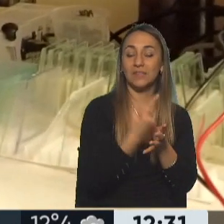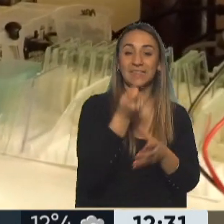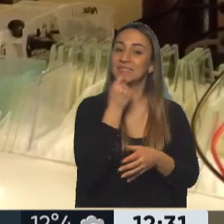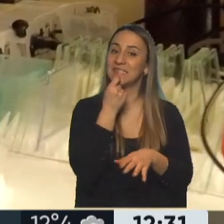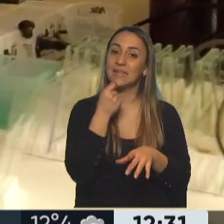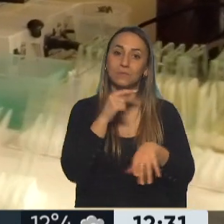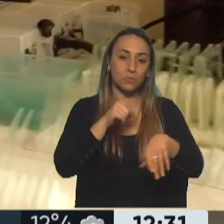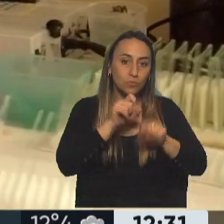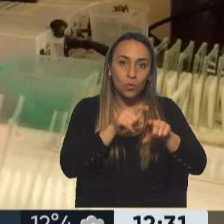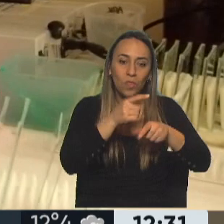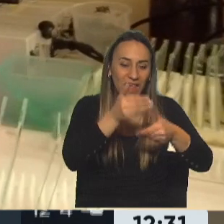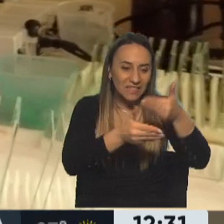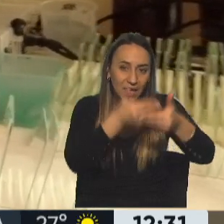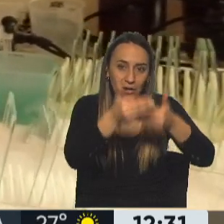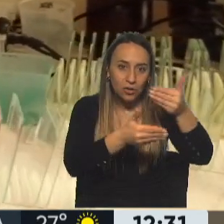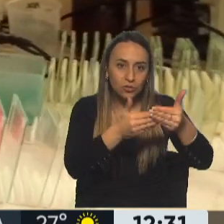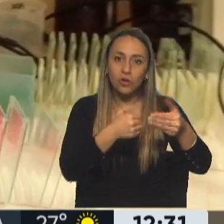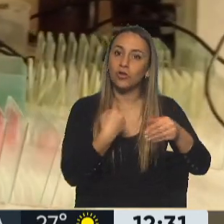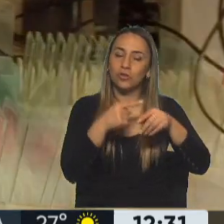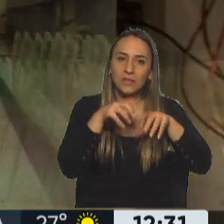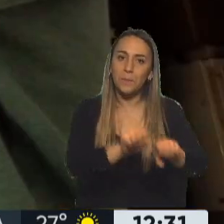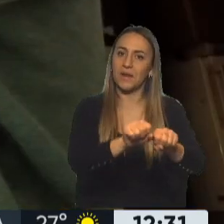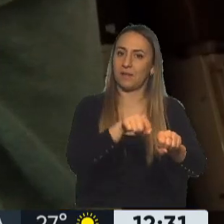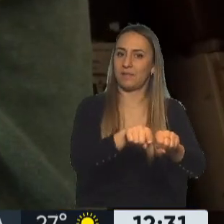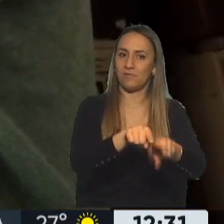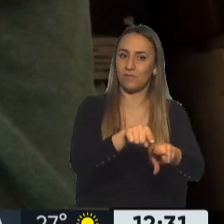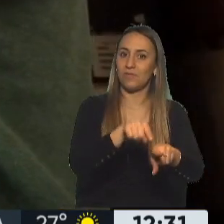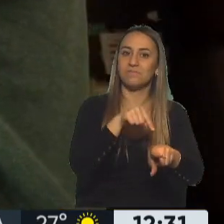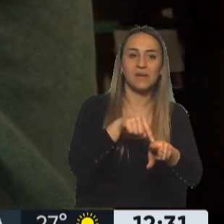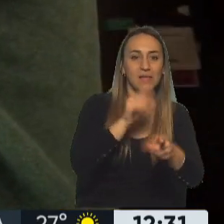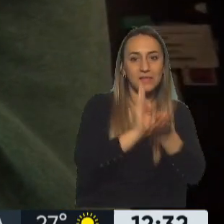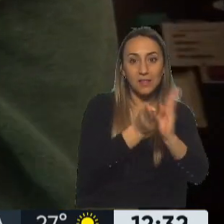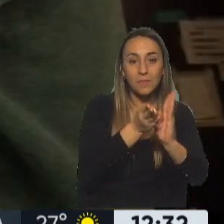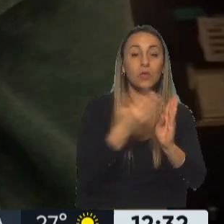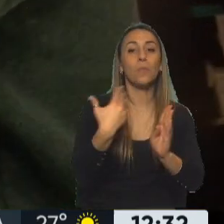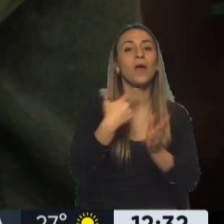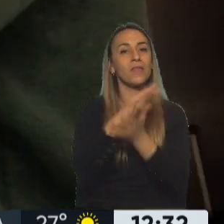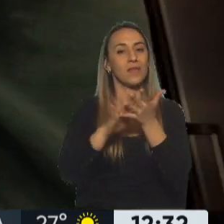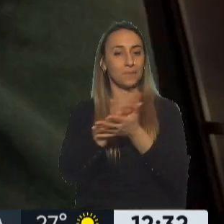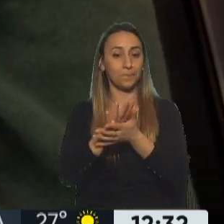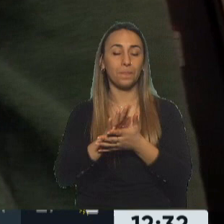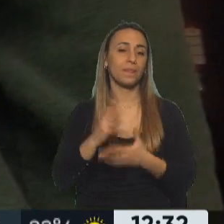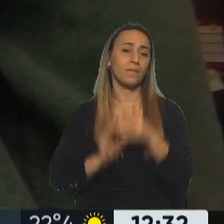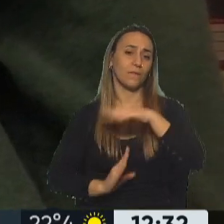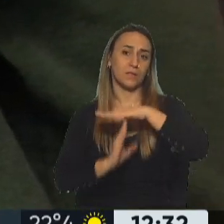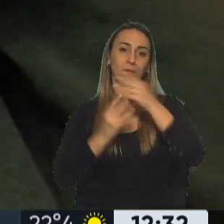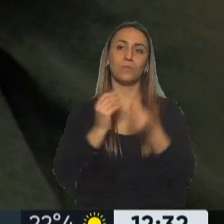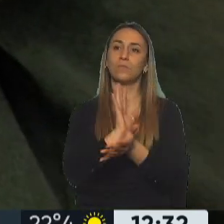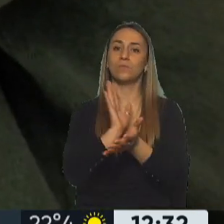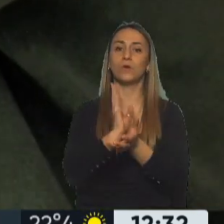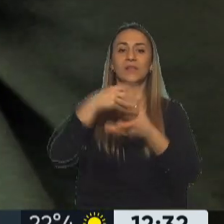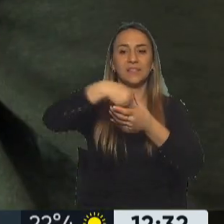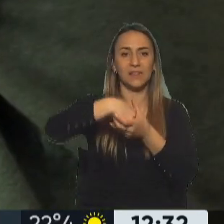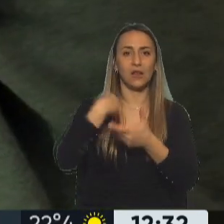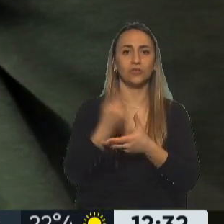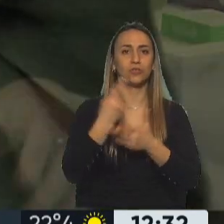del desarrollo. A mí me parece súper interesante también en términos de la inclusión, integrarnos de una manera más justa como